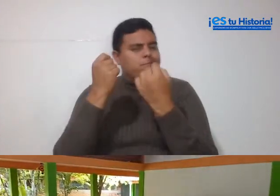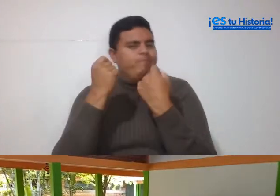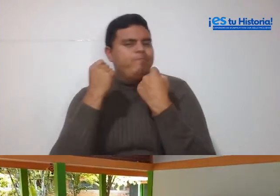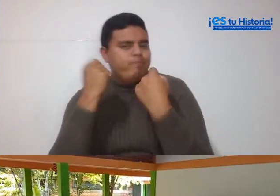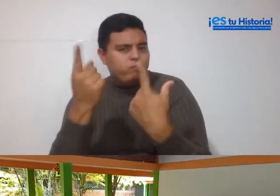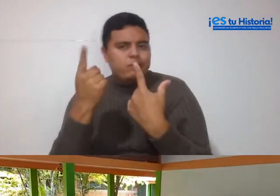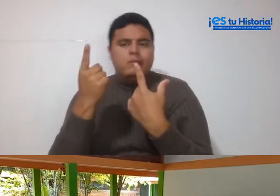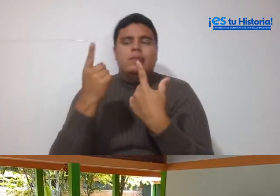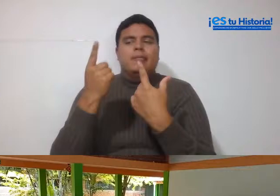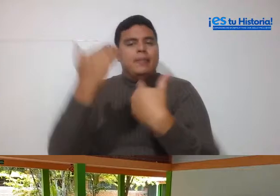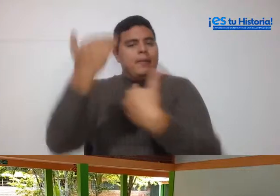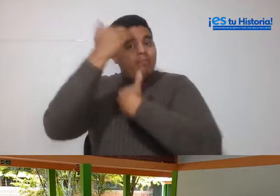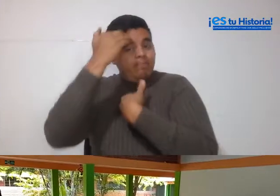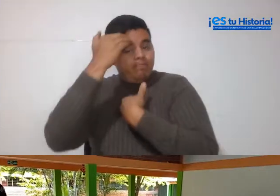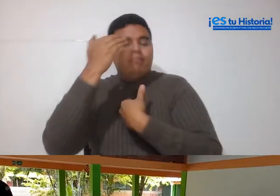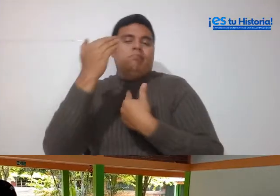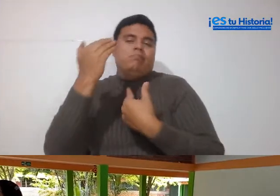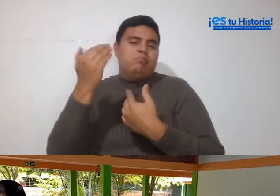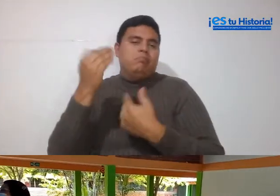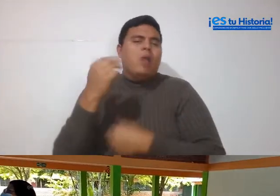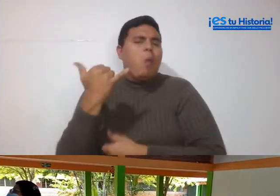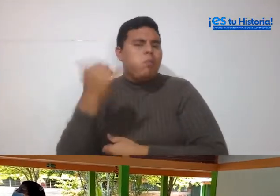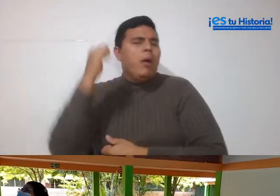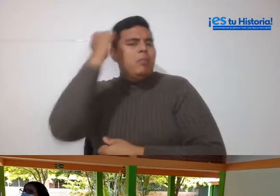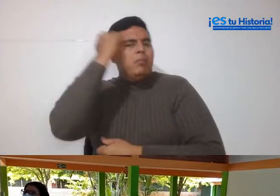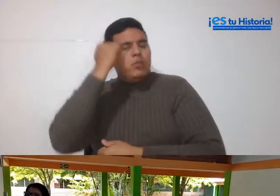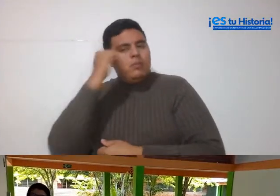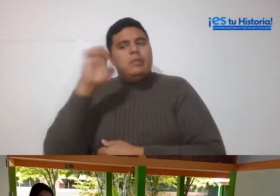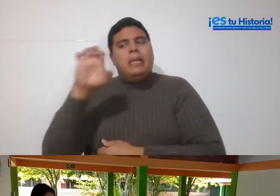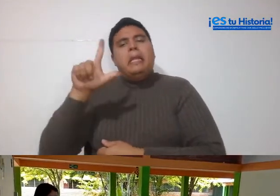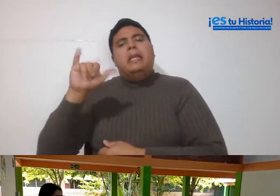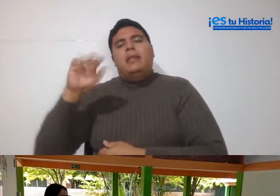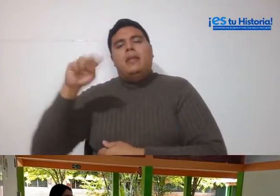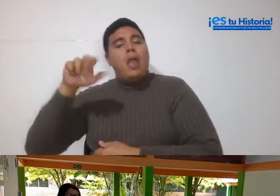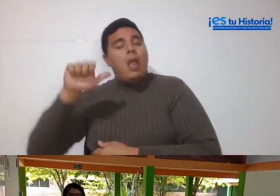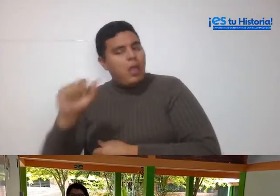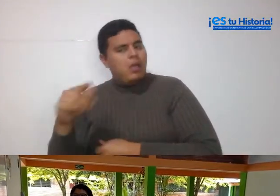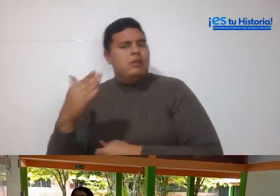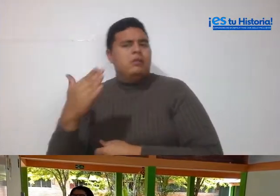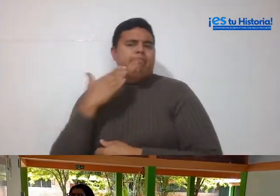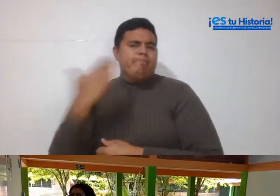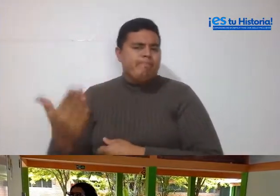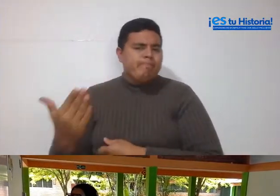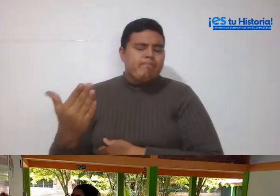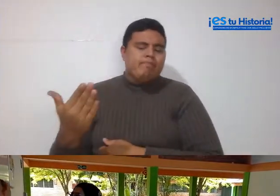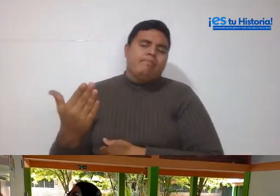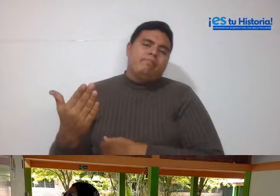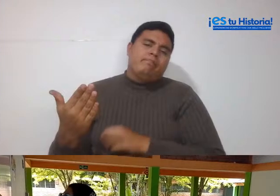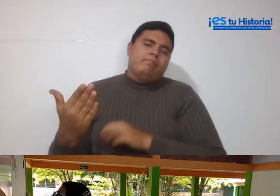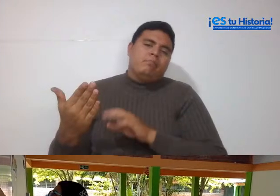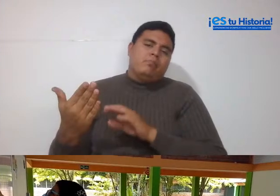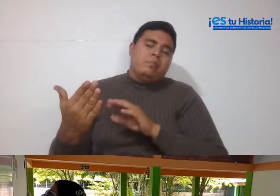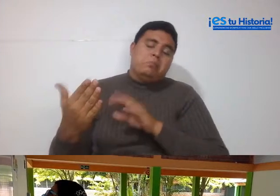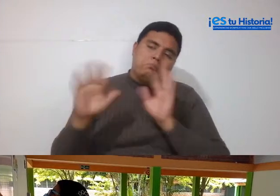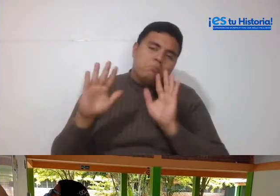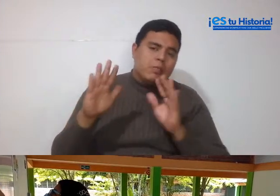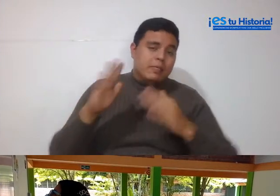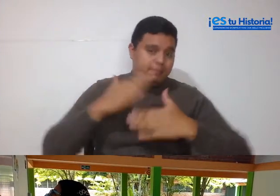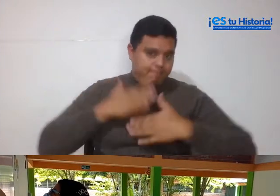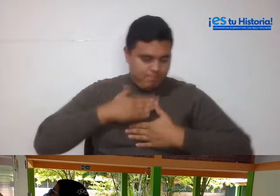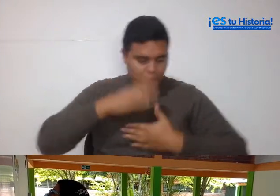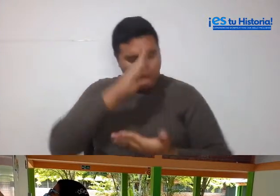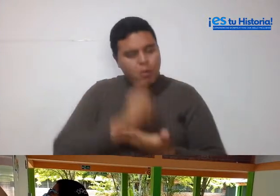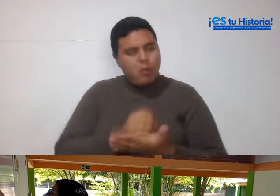con Emmanuel, la profesora Eliana, y pues no, o sea, pues yo